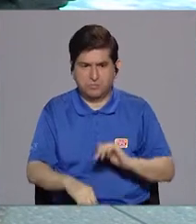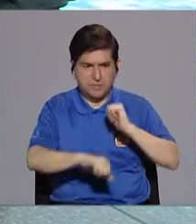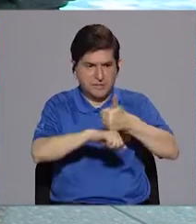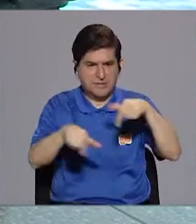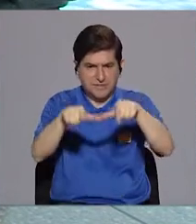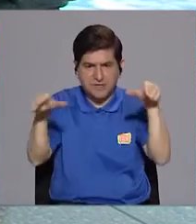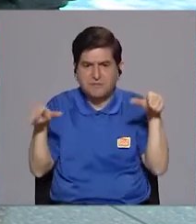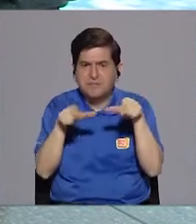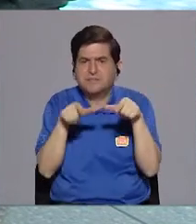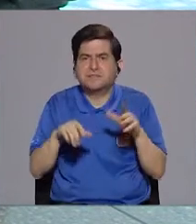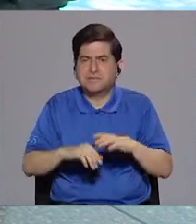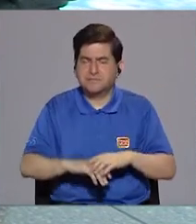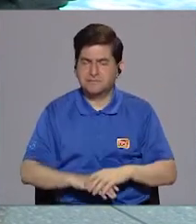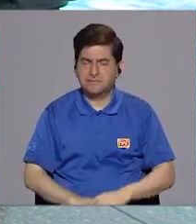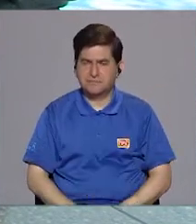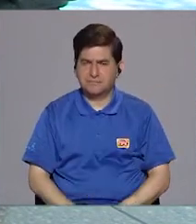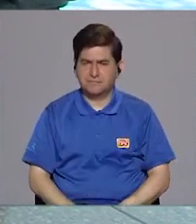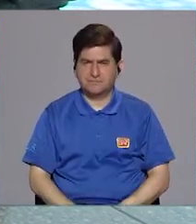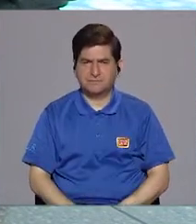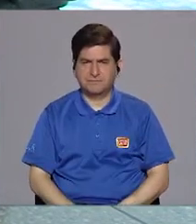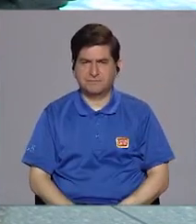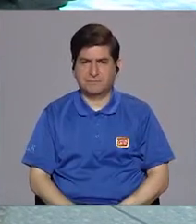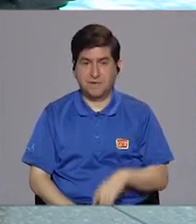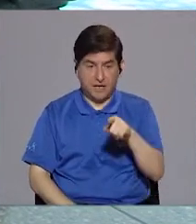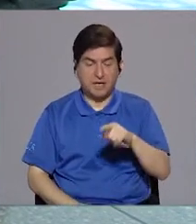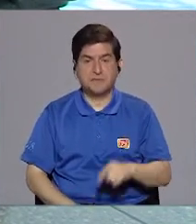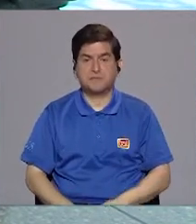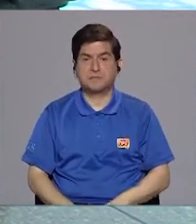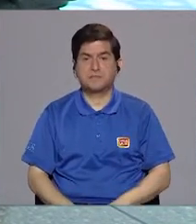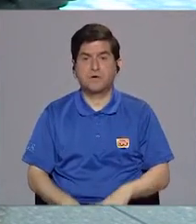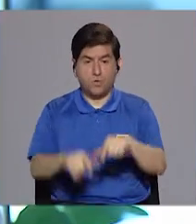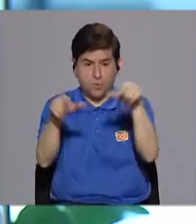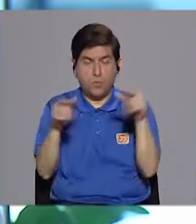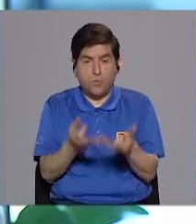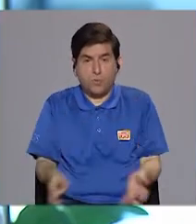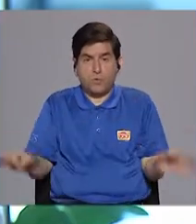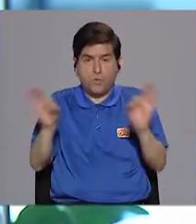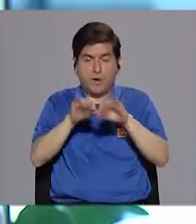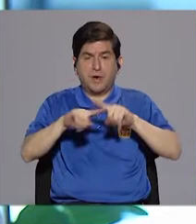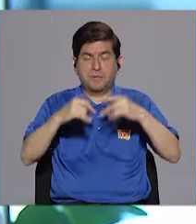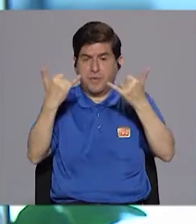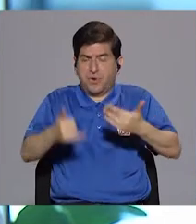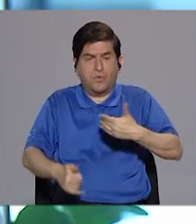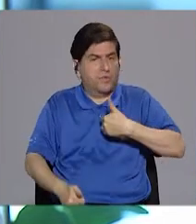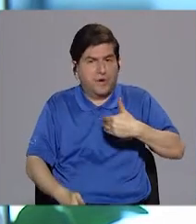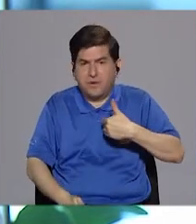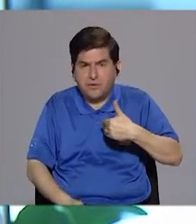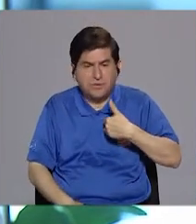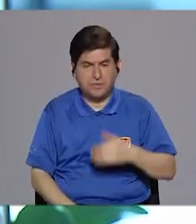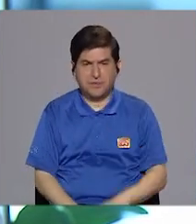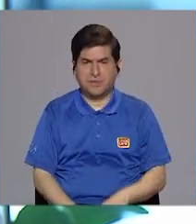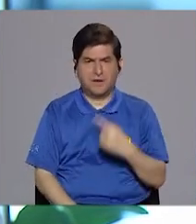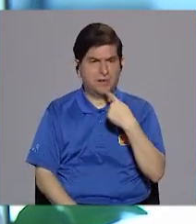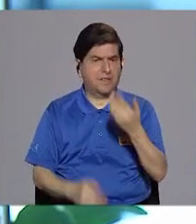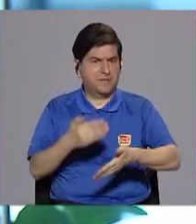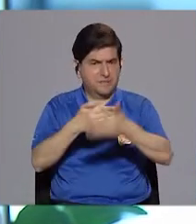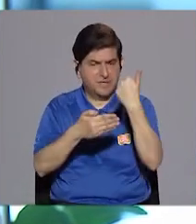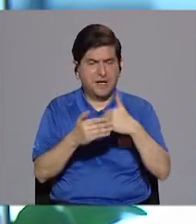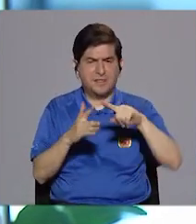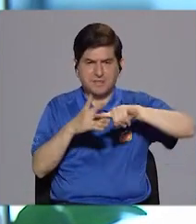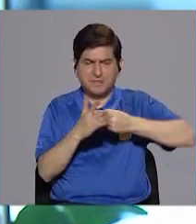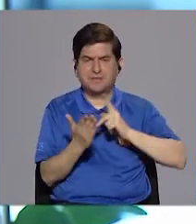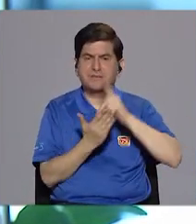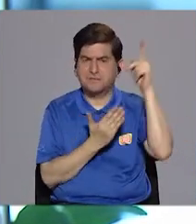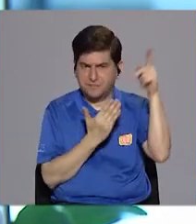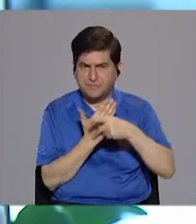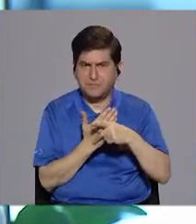lugar? ¿Cómo darle ese lugar? Protagónico que aún no tiene. Ahora, yo he conversado a usted antes de, de arrancar el